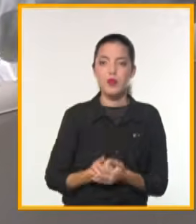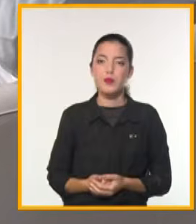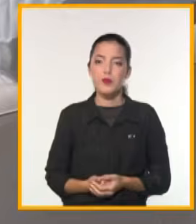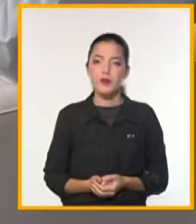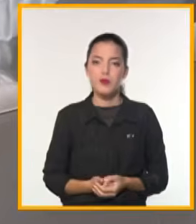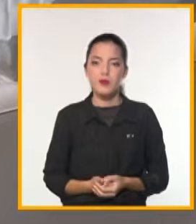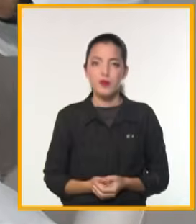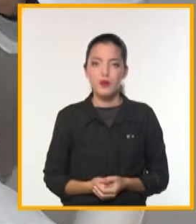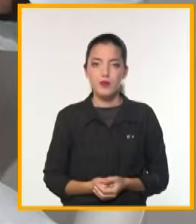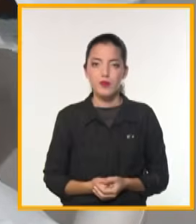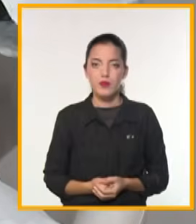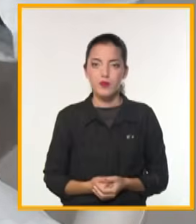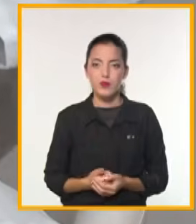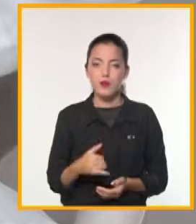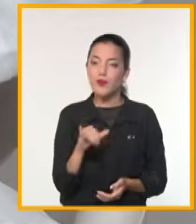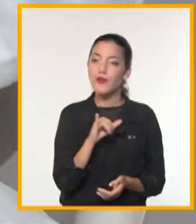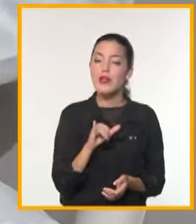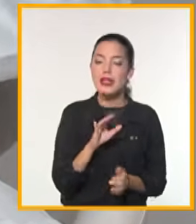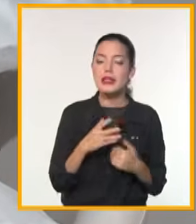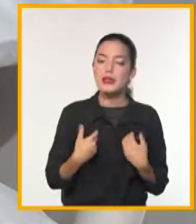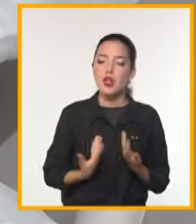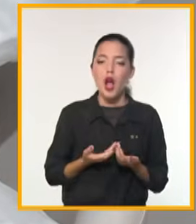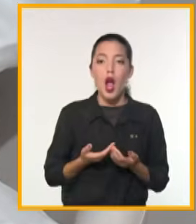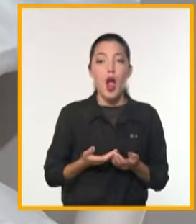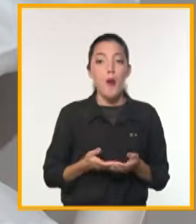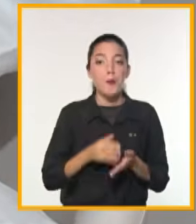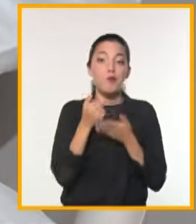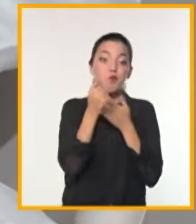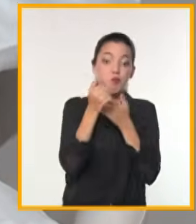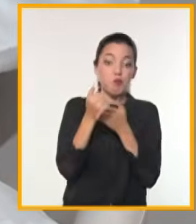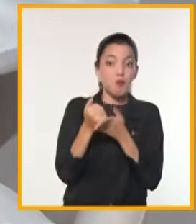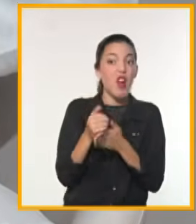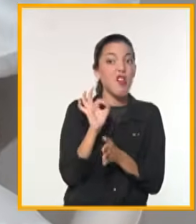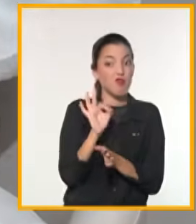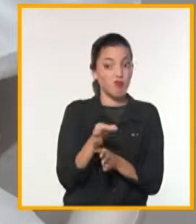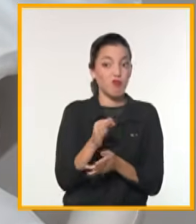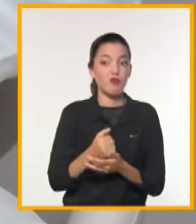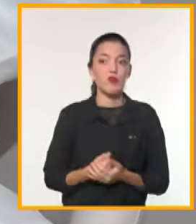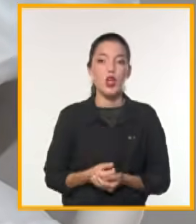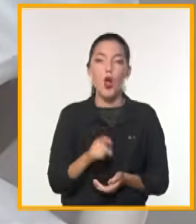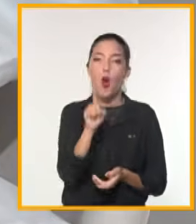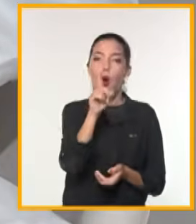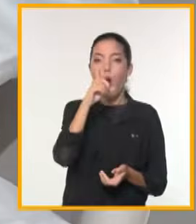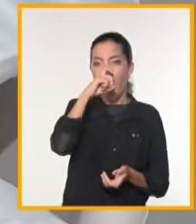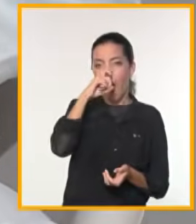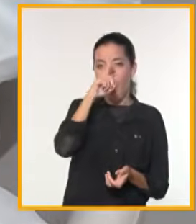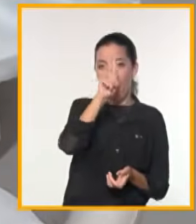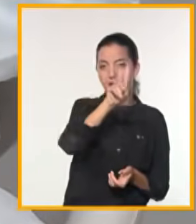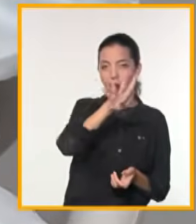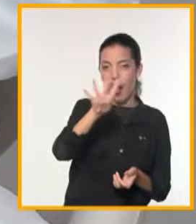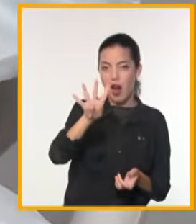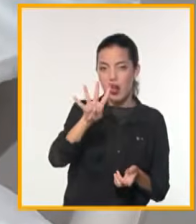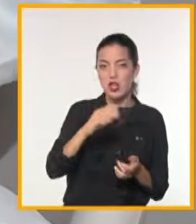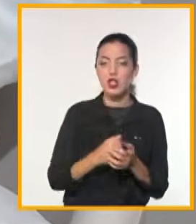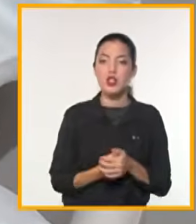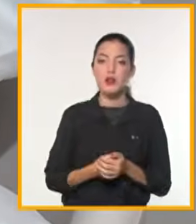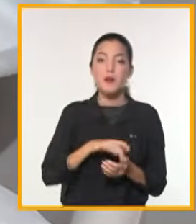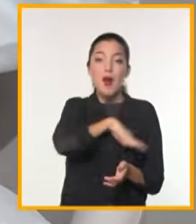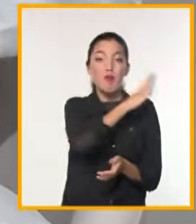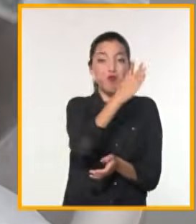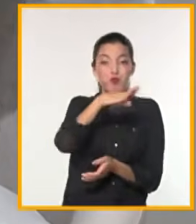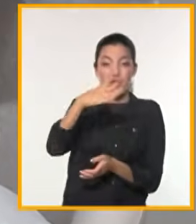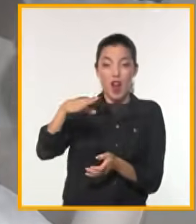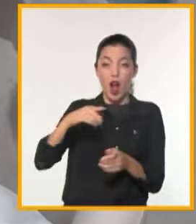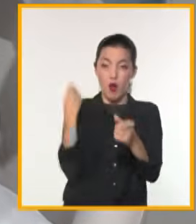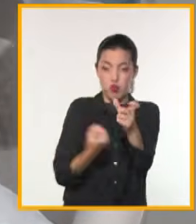Yo realmente con 14 años me fui para la Sierra Maestra con los jóvenes rebeldes.